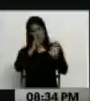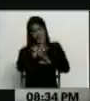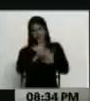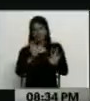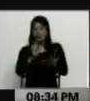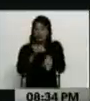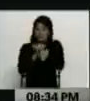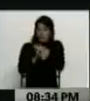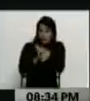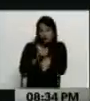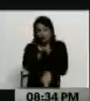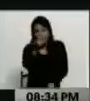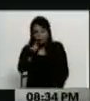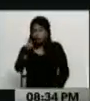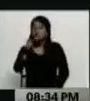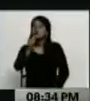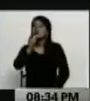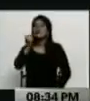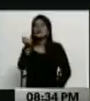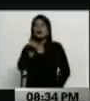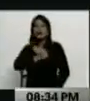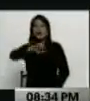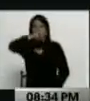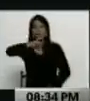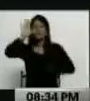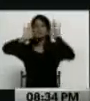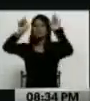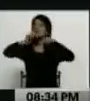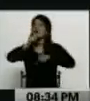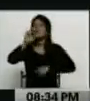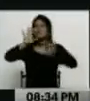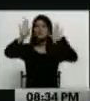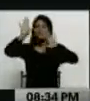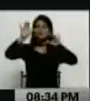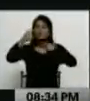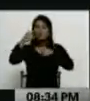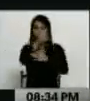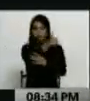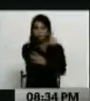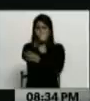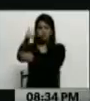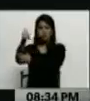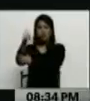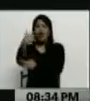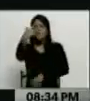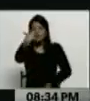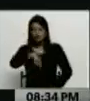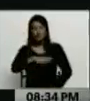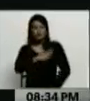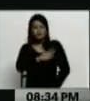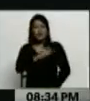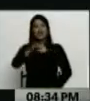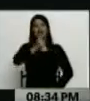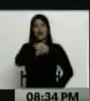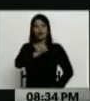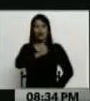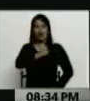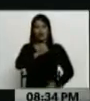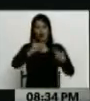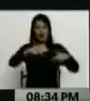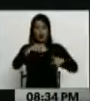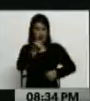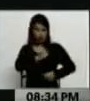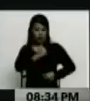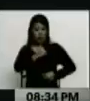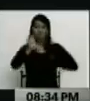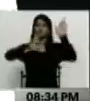mal perdónenme que voy hacer una pregunta levante la mano a los católicos m la cámara í a la gente los católicos los que católicos